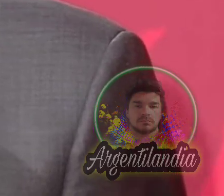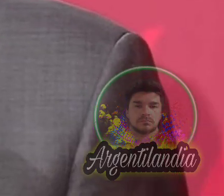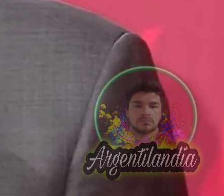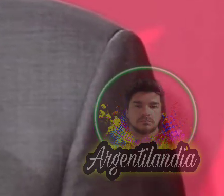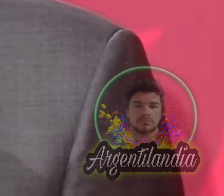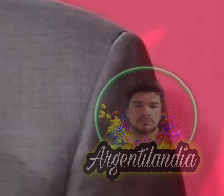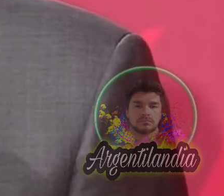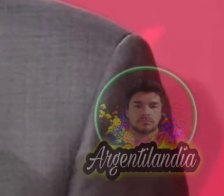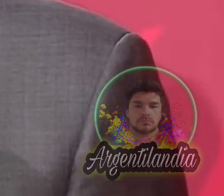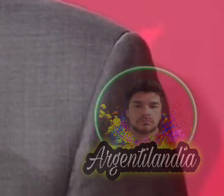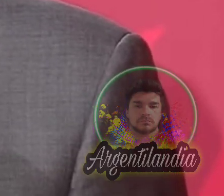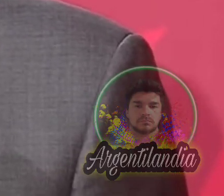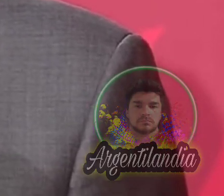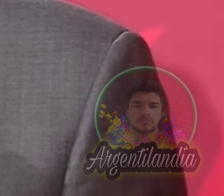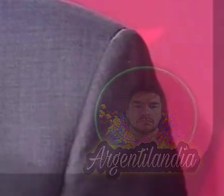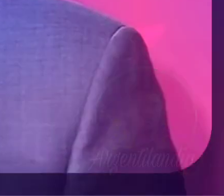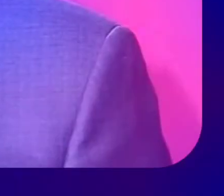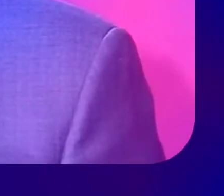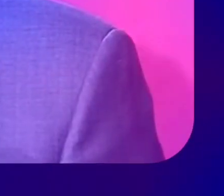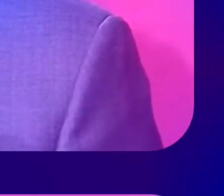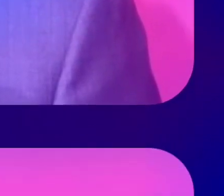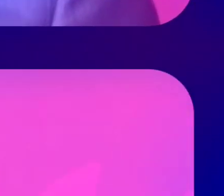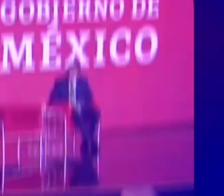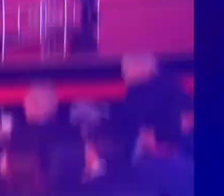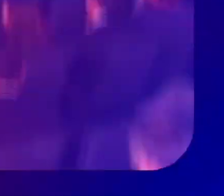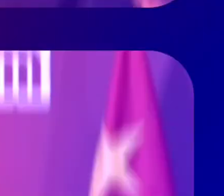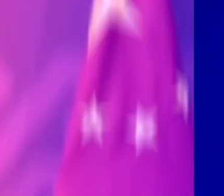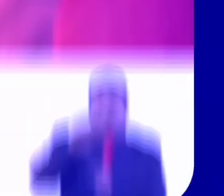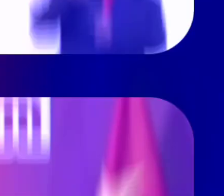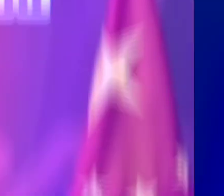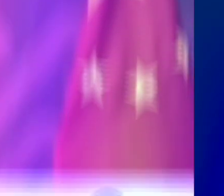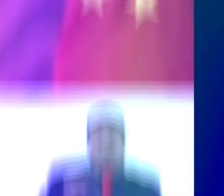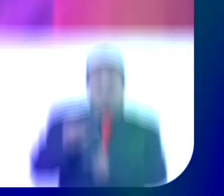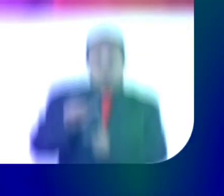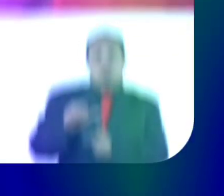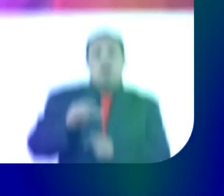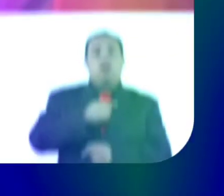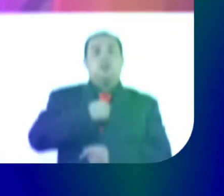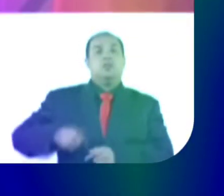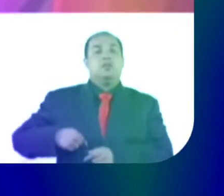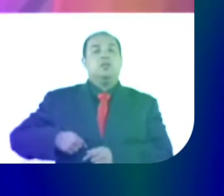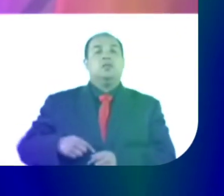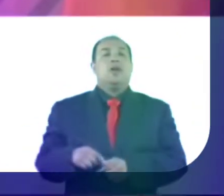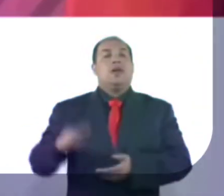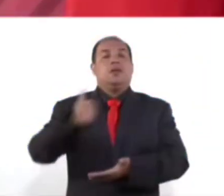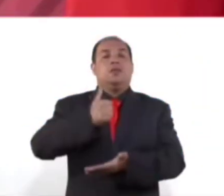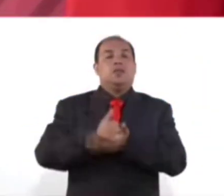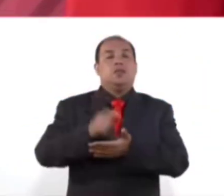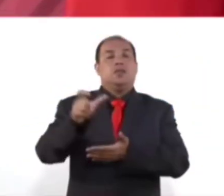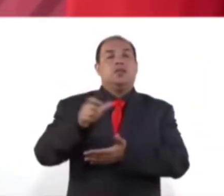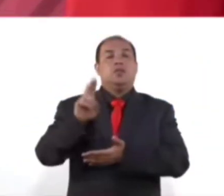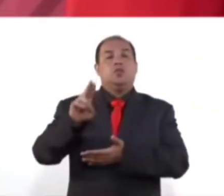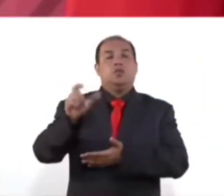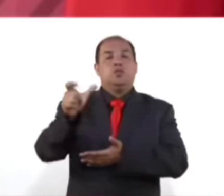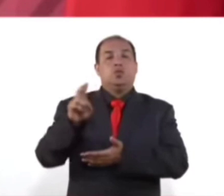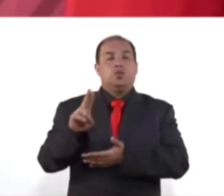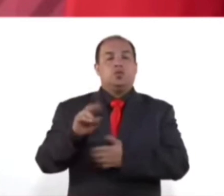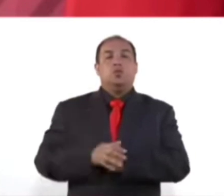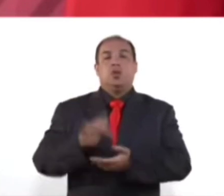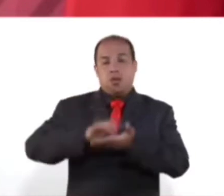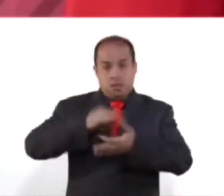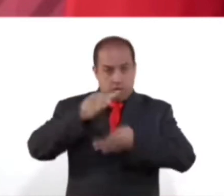y compartan el video. Abrazo, gente. Se los quiere. Muchas gracias a todas y todos por estar